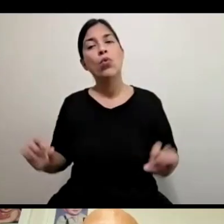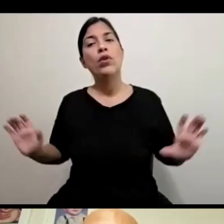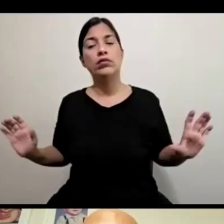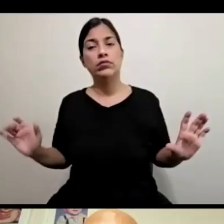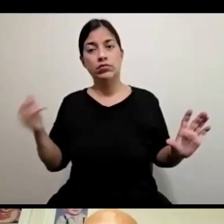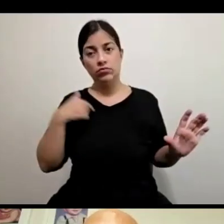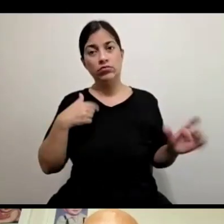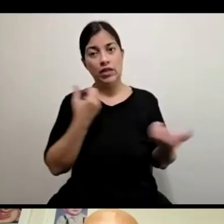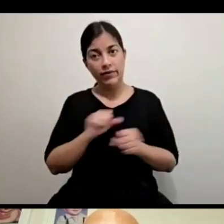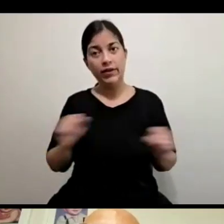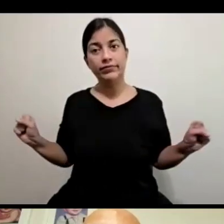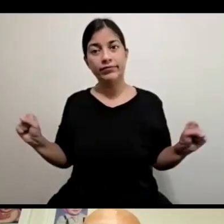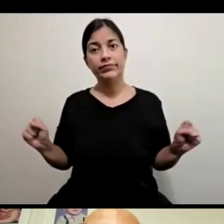ponerlos,